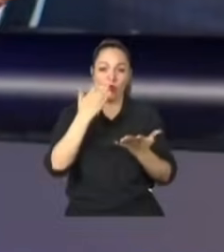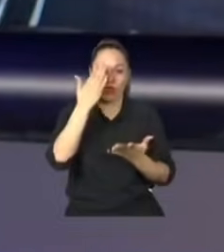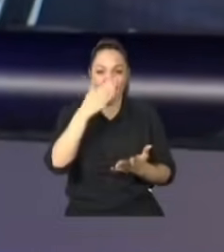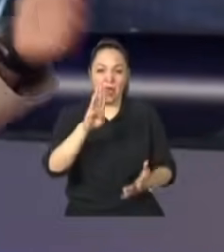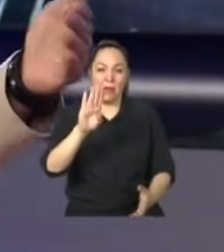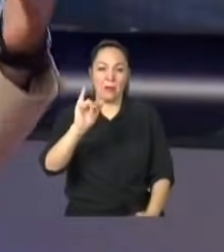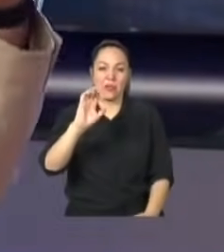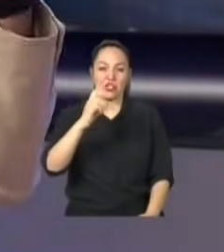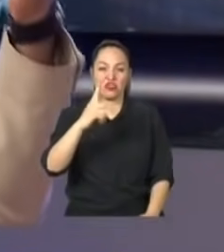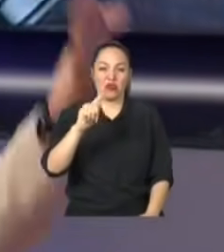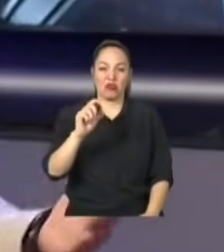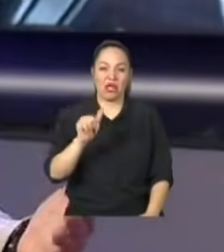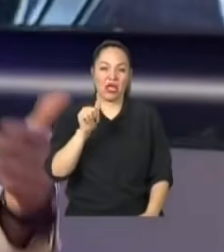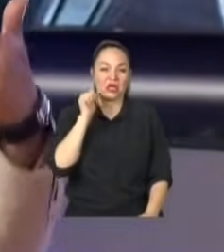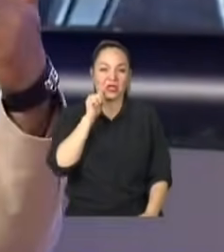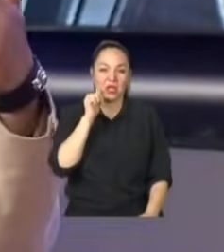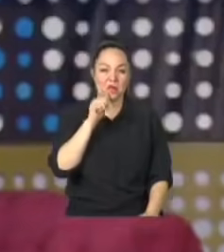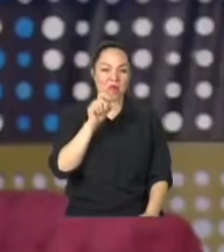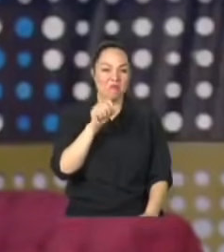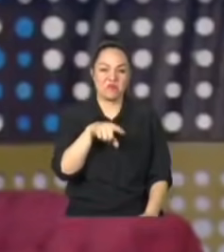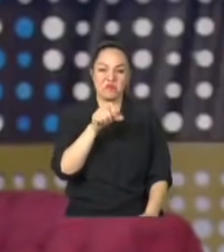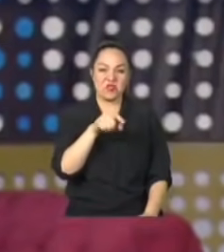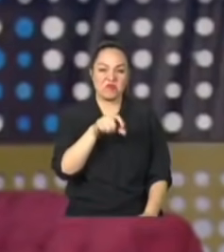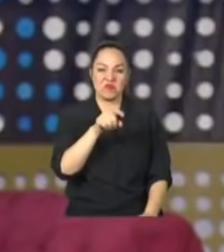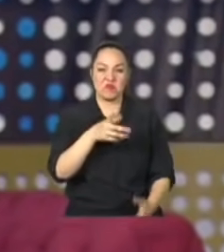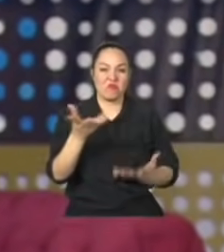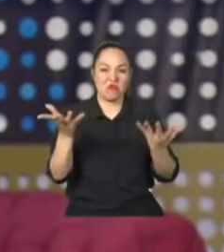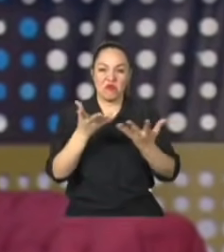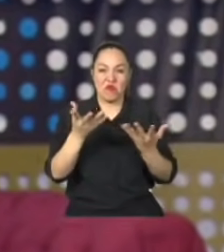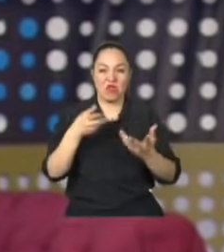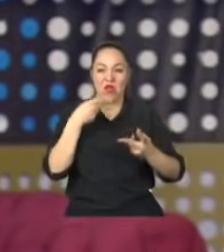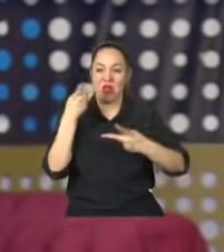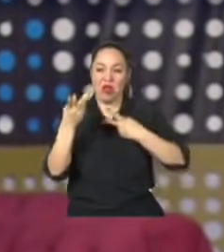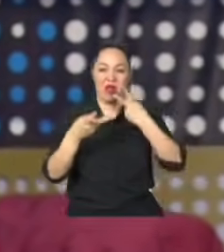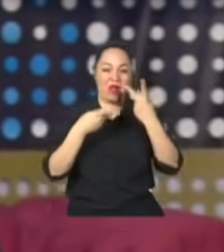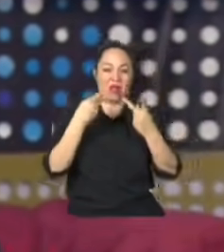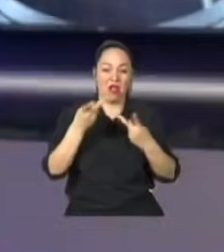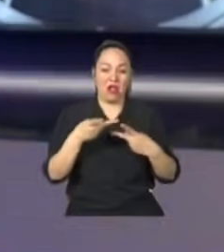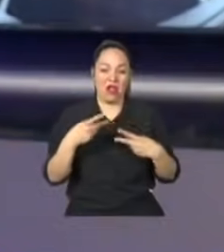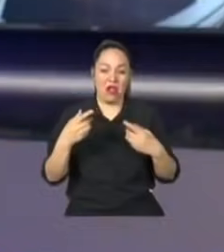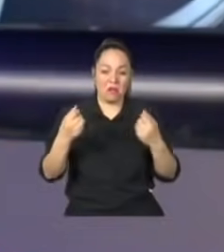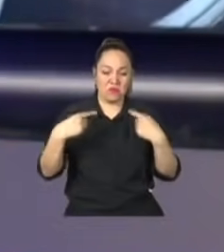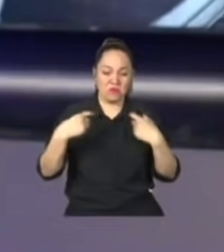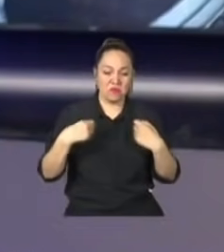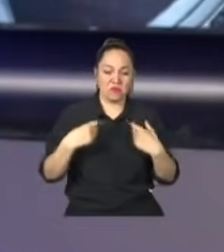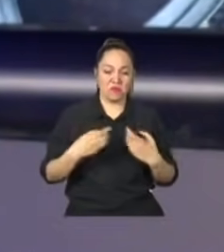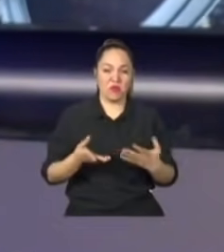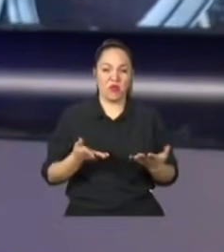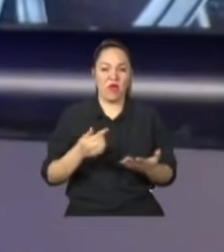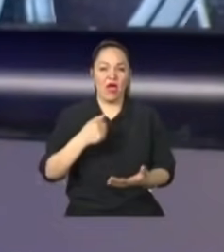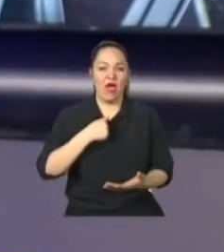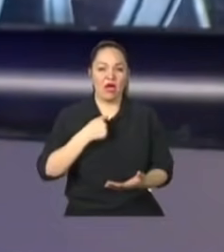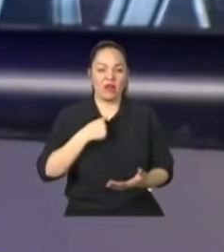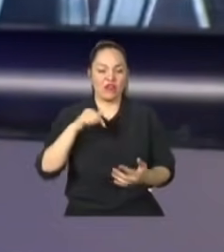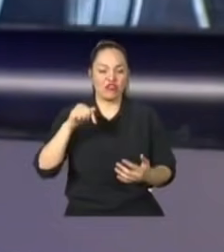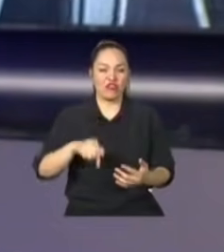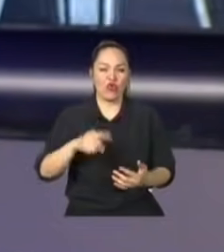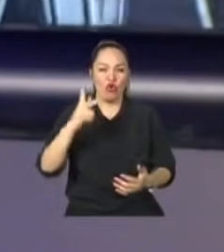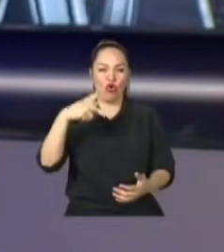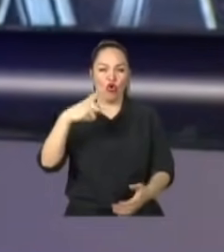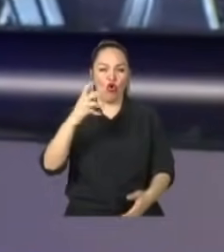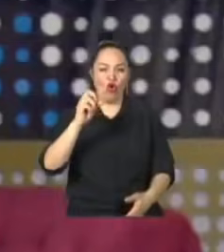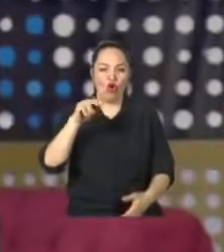Bichota, no salen de sus personajes porque no hacen más que estar hablando de su personaje. Aquí yo dejo el personaje de Conan Vic y me